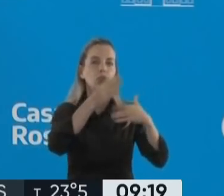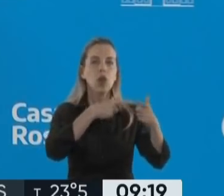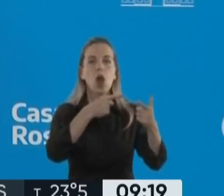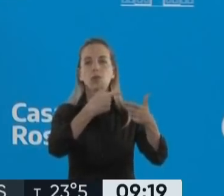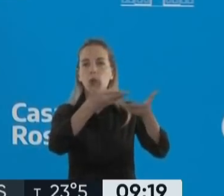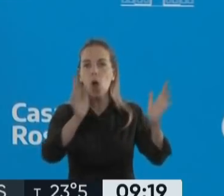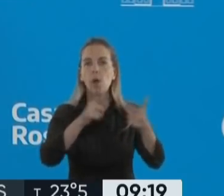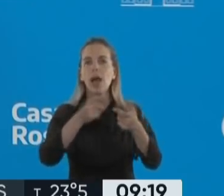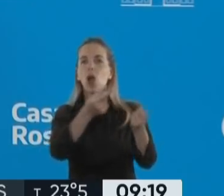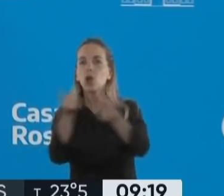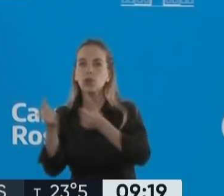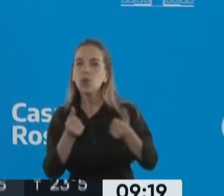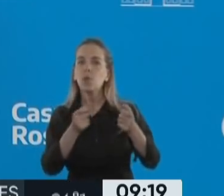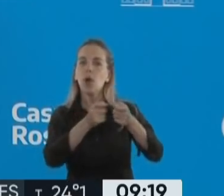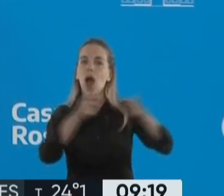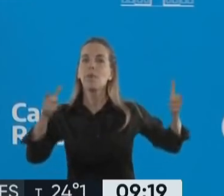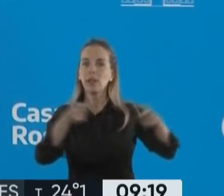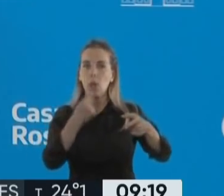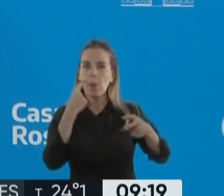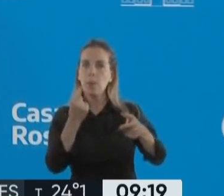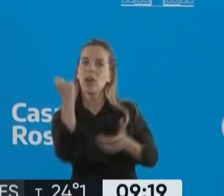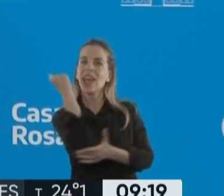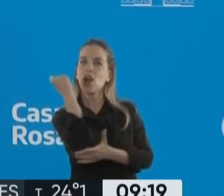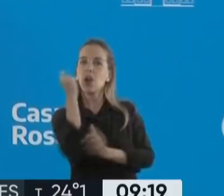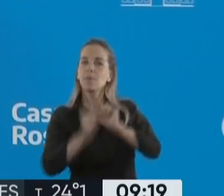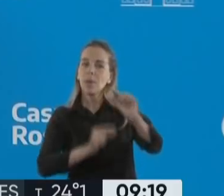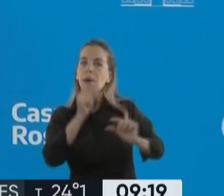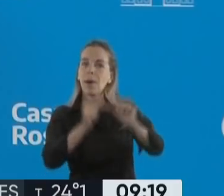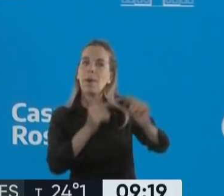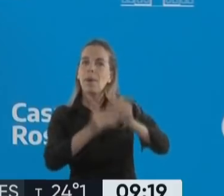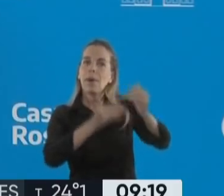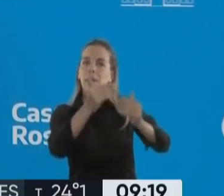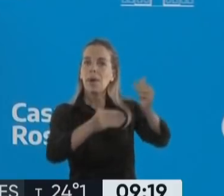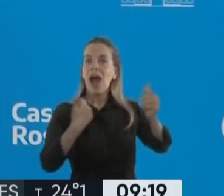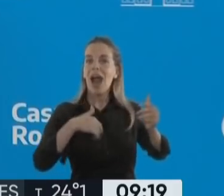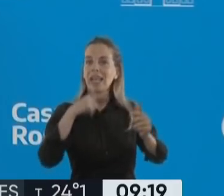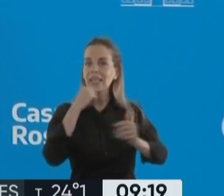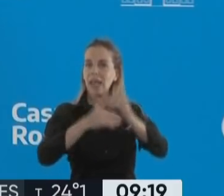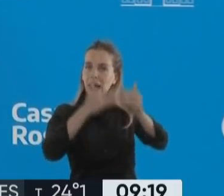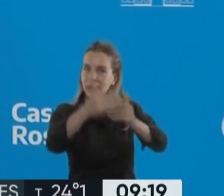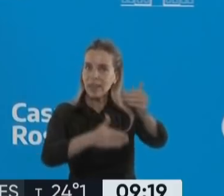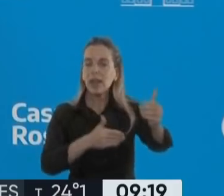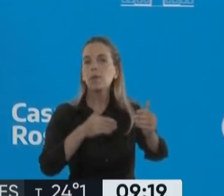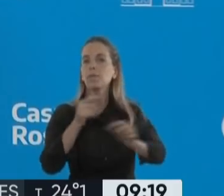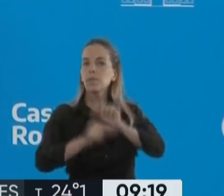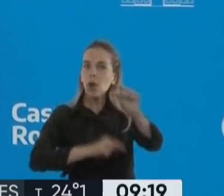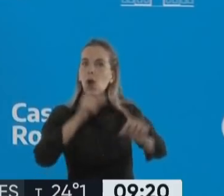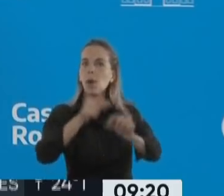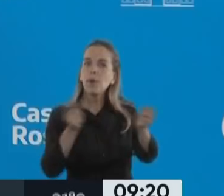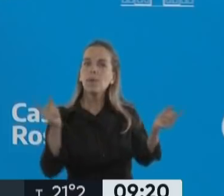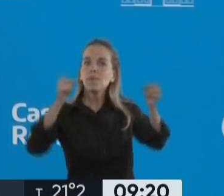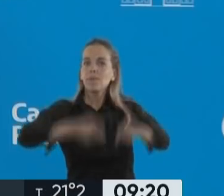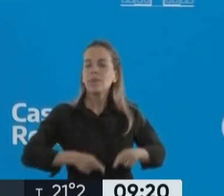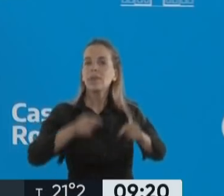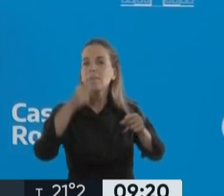del consumo, que nos muestran que la actividad económica despegó, que avanzamos, que Argentina avanza, que estamos yendo de nuevo